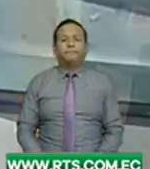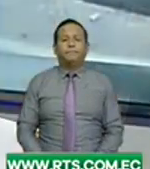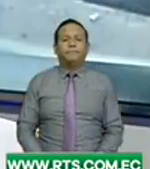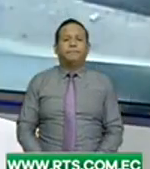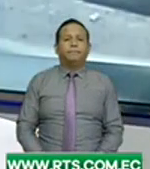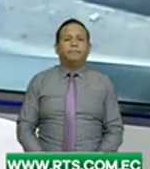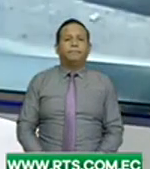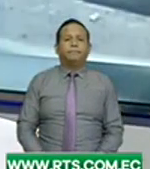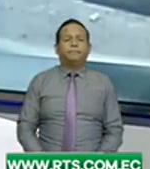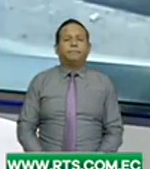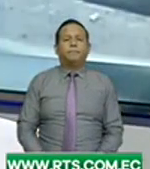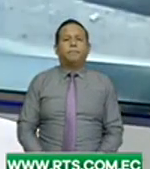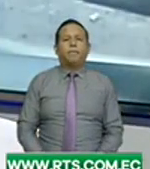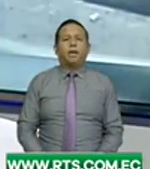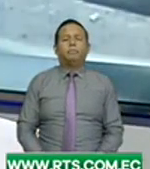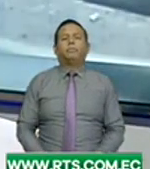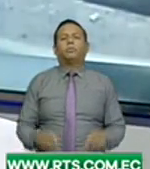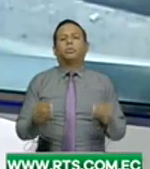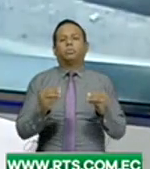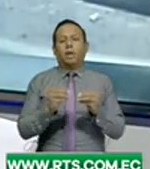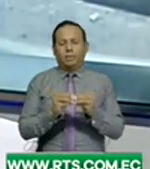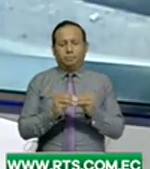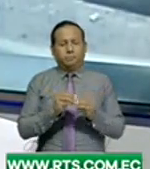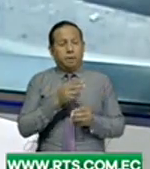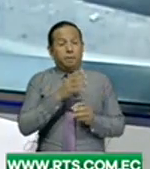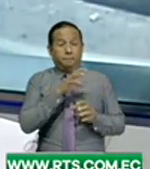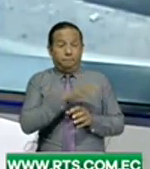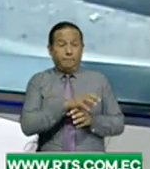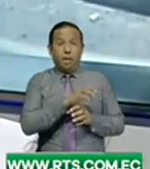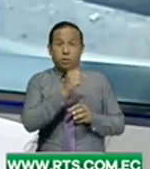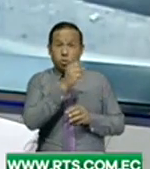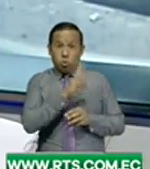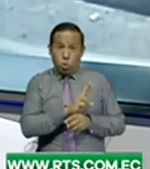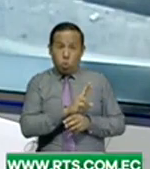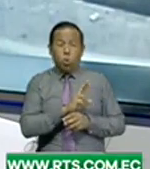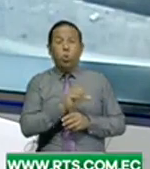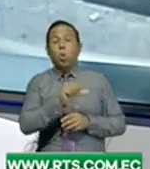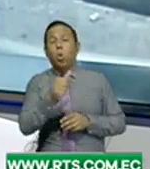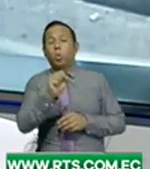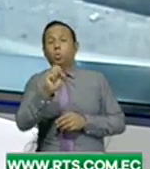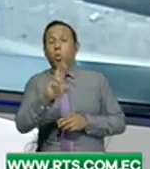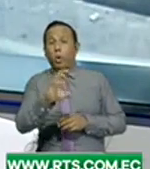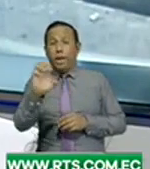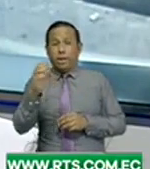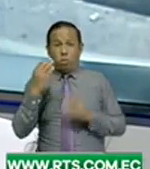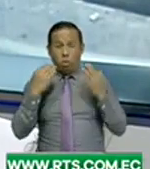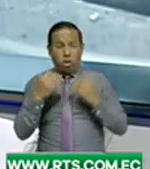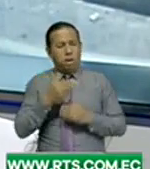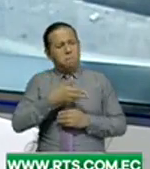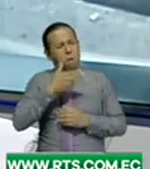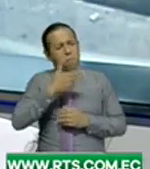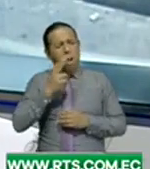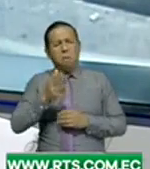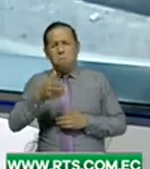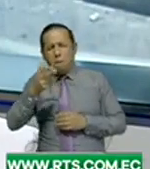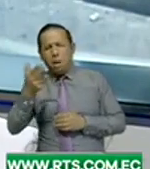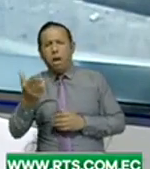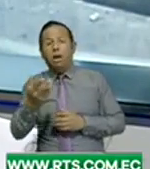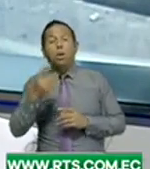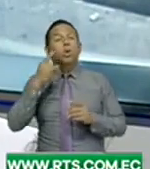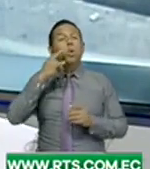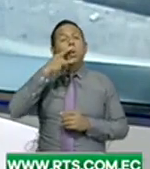Dos balaceras se registraron en el sur y suroeste de Guayaquil. Por otro lado, un niño de 3 años es la nueva